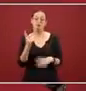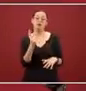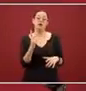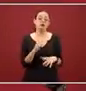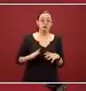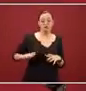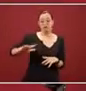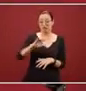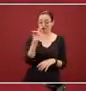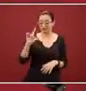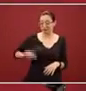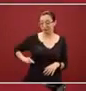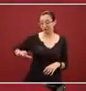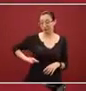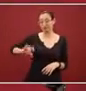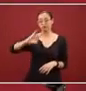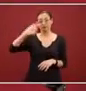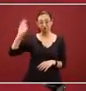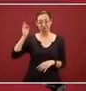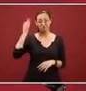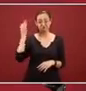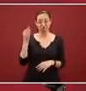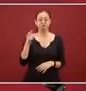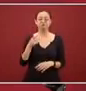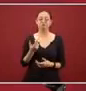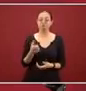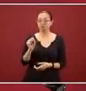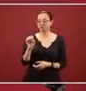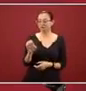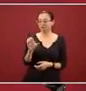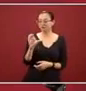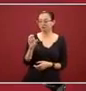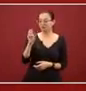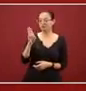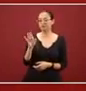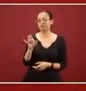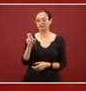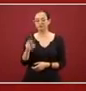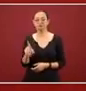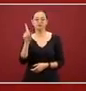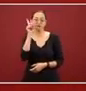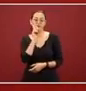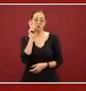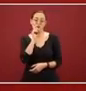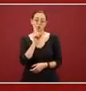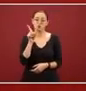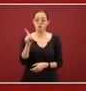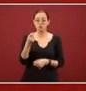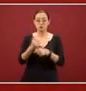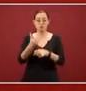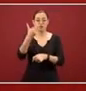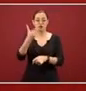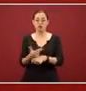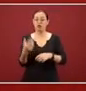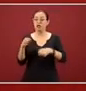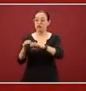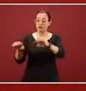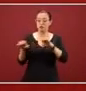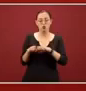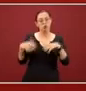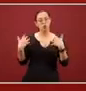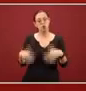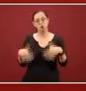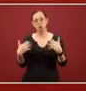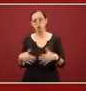federal, porque precisamente la Secretaría del Bienestar, la secretaria María Luisa Albores, con su fabuloso equipo,